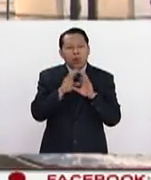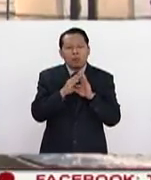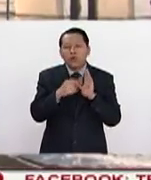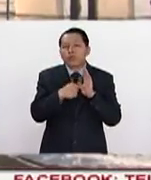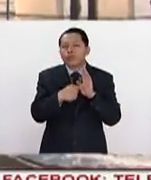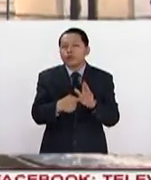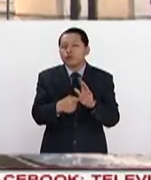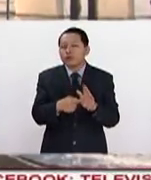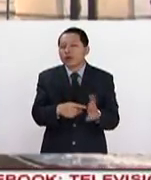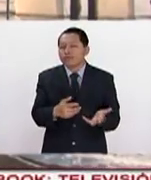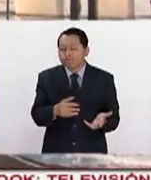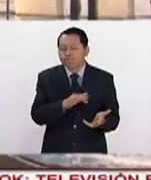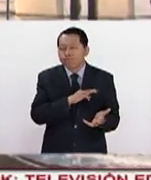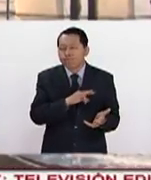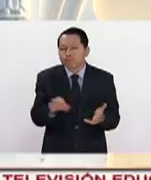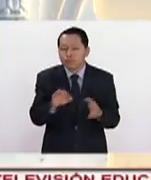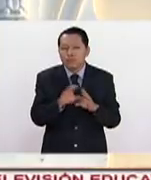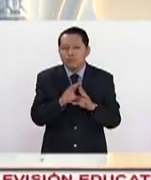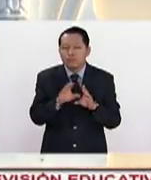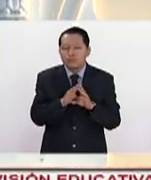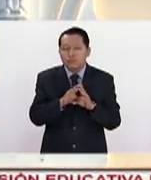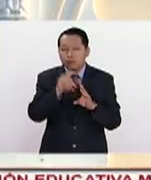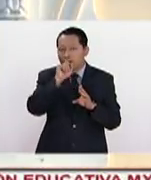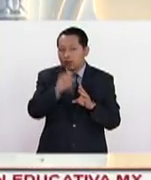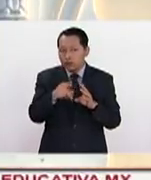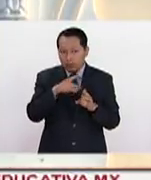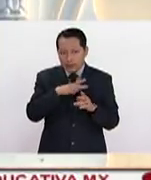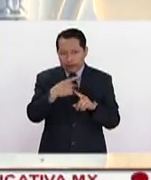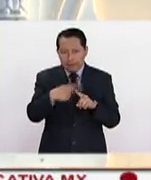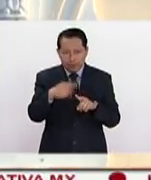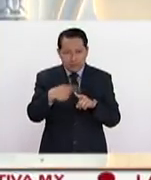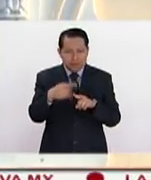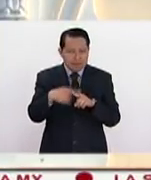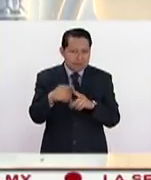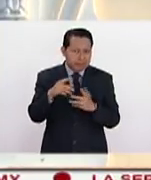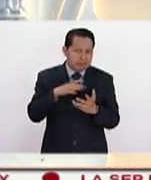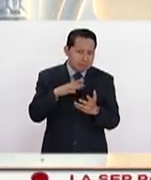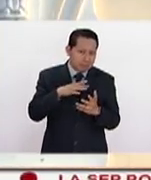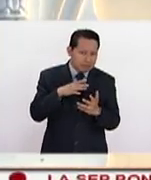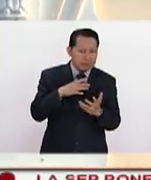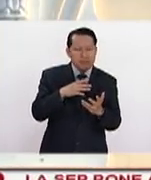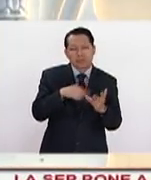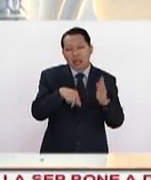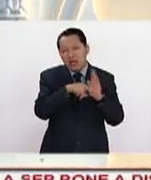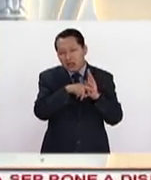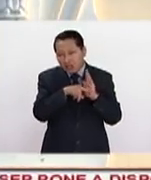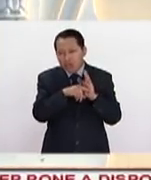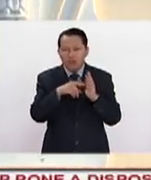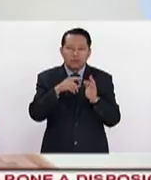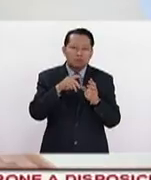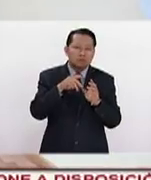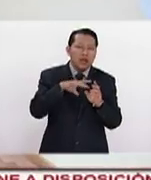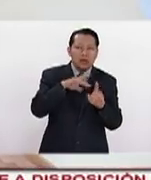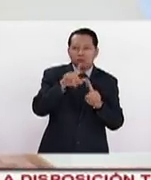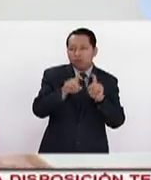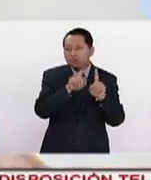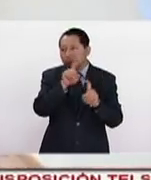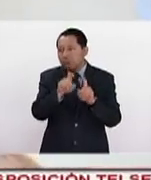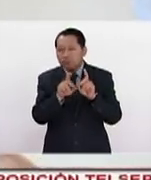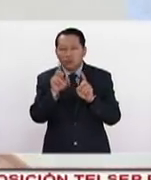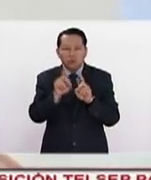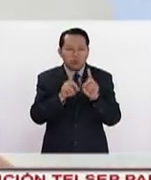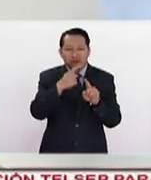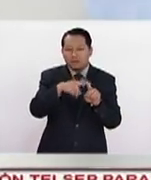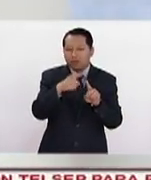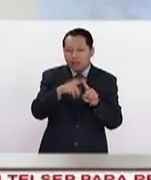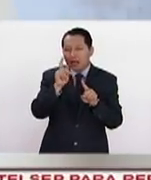mostrarse más allá de los prejuicios que pueda haber, ¿no? Las especulaciones que se han quedado en ellos sobre